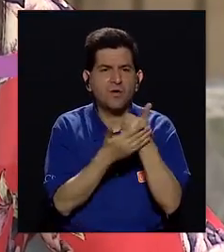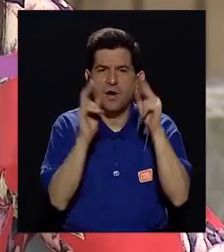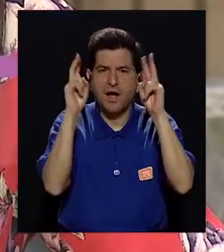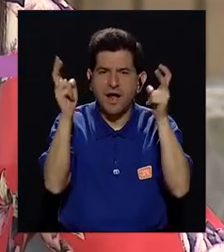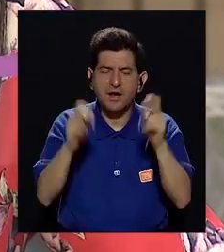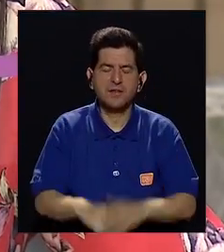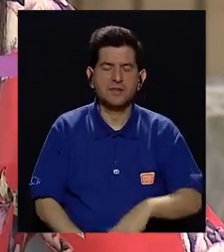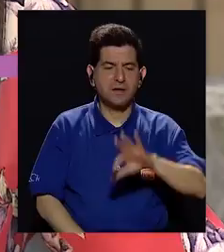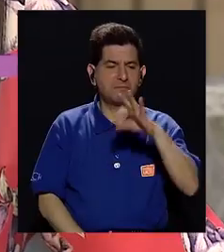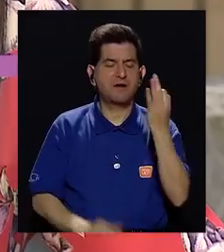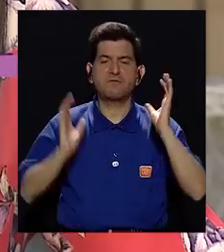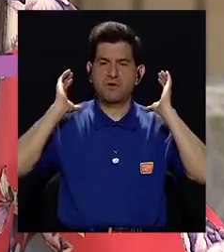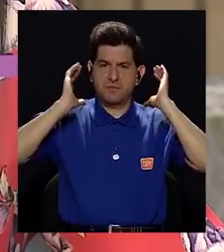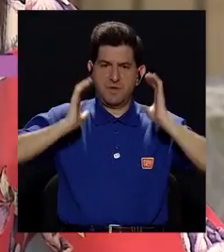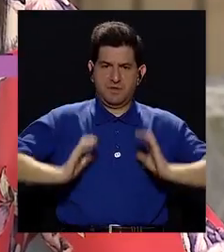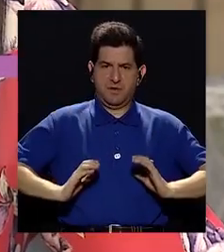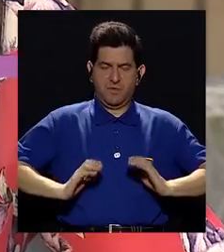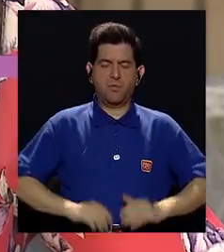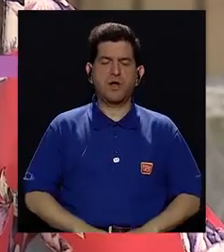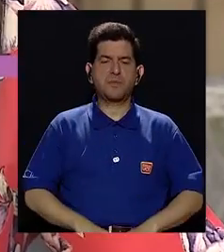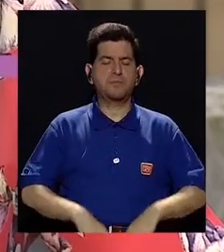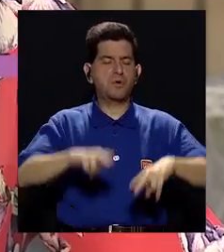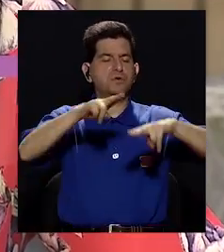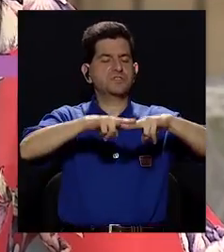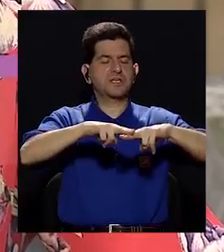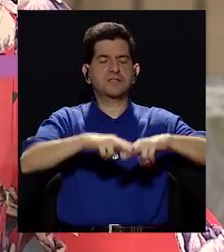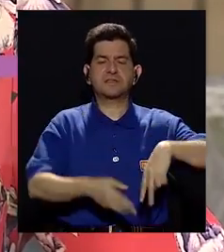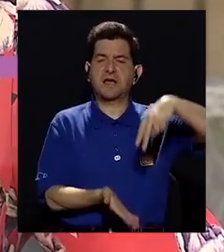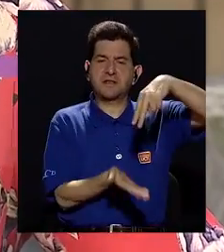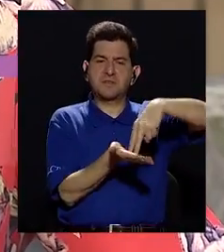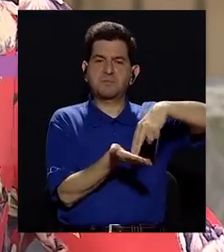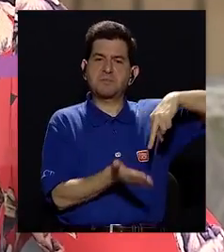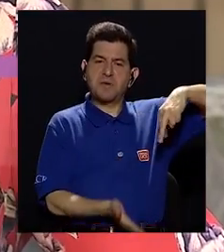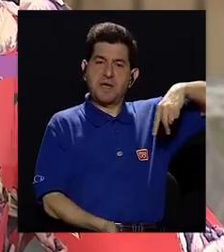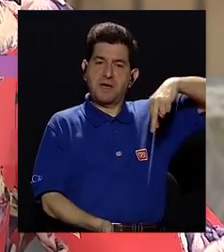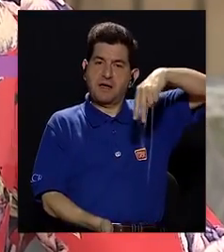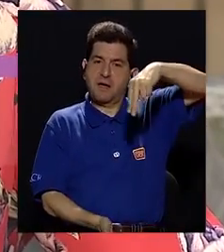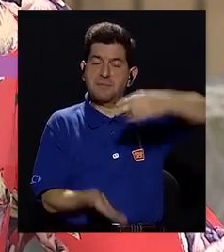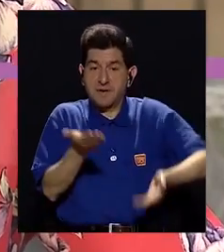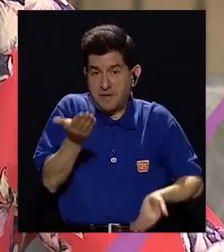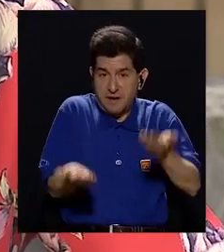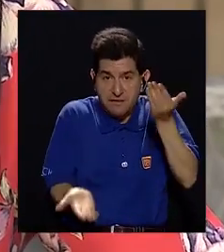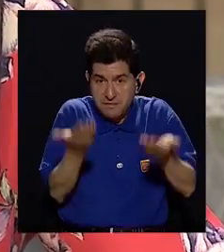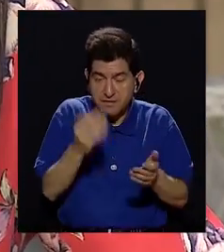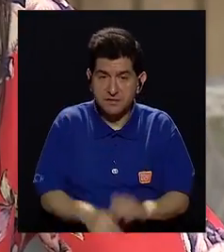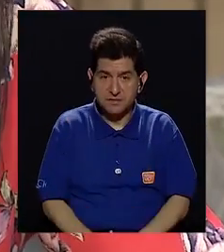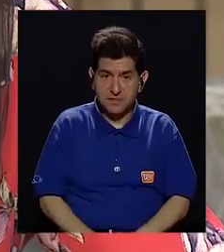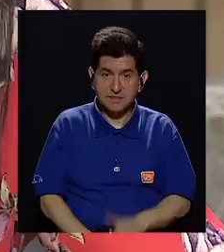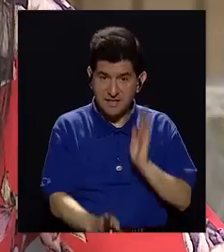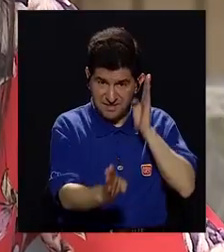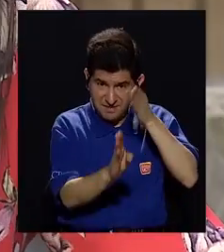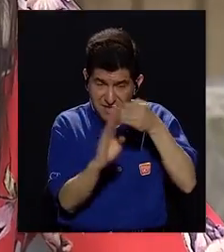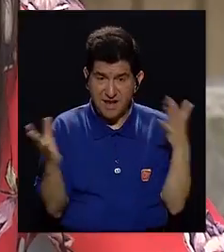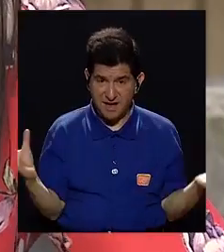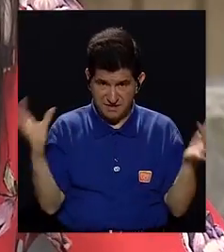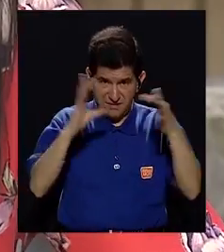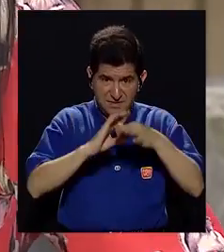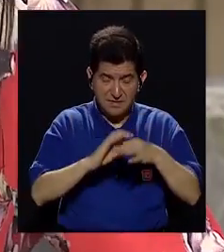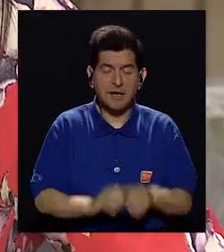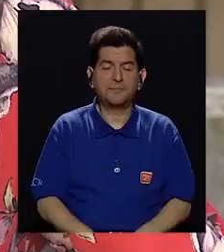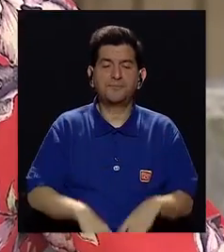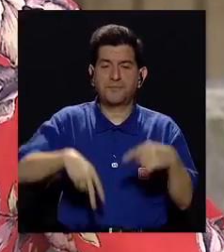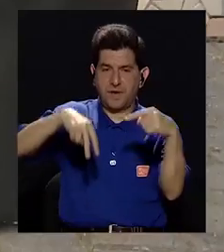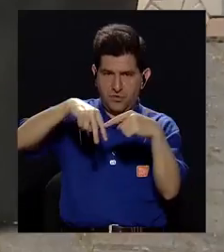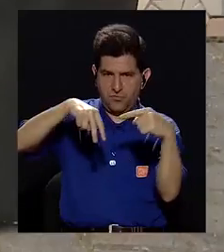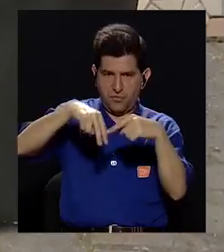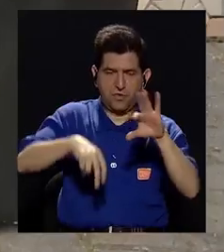ver algo el tema de la postura, de cómo me siento, cómo me pongo de pie, cómo camino. El tema está directamente relacionado con el